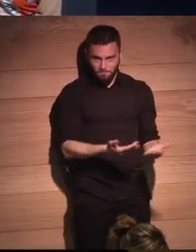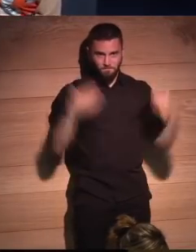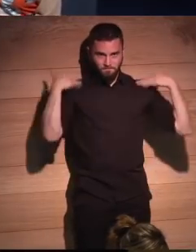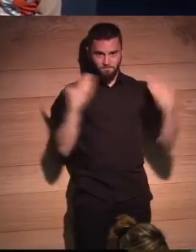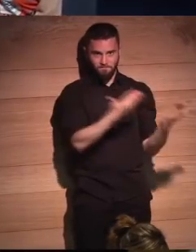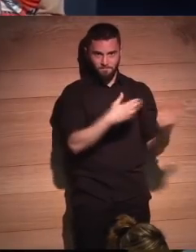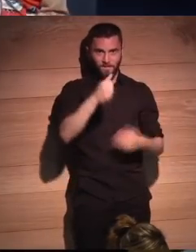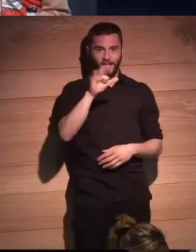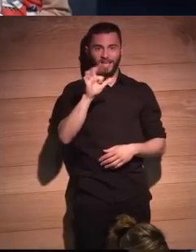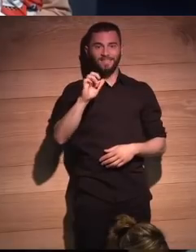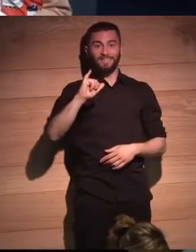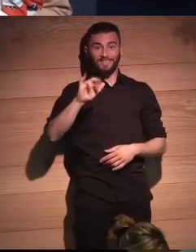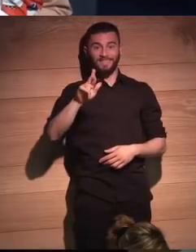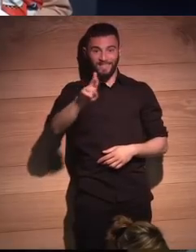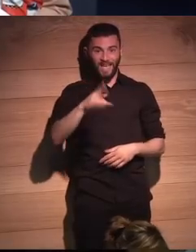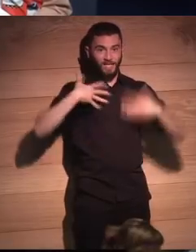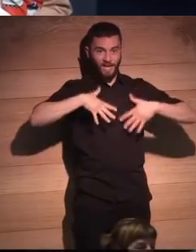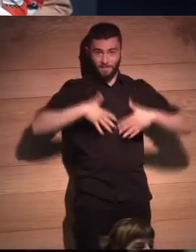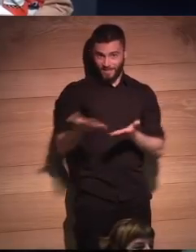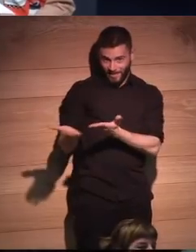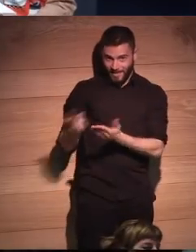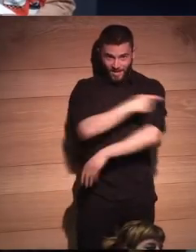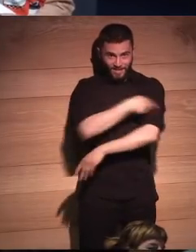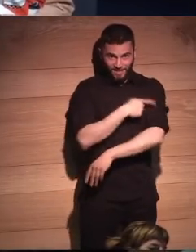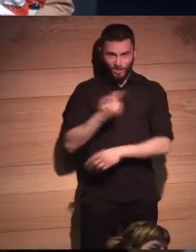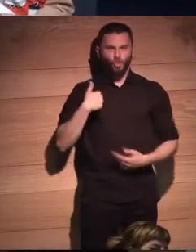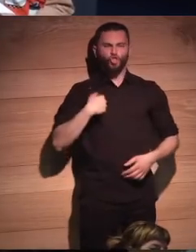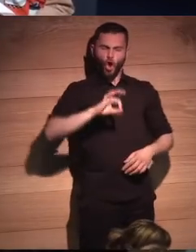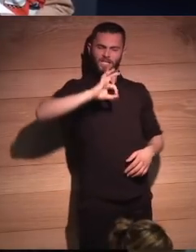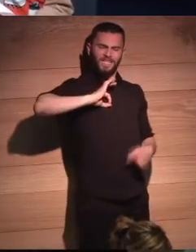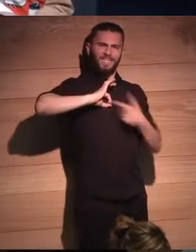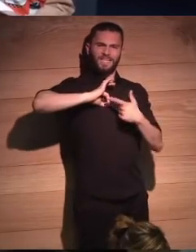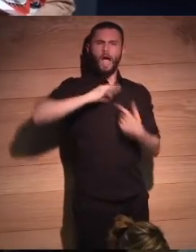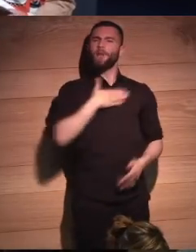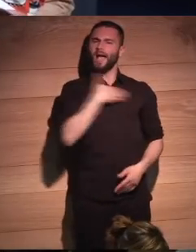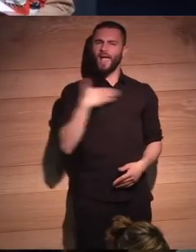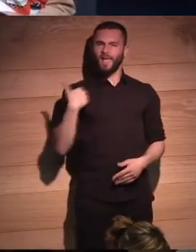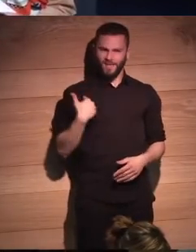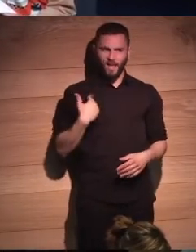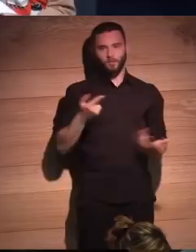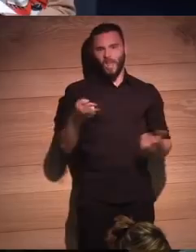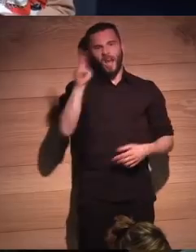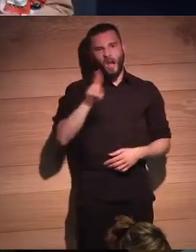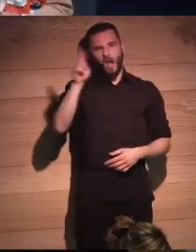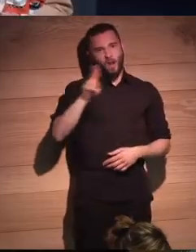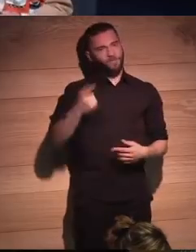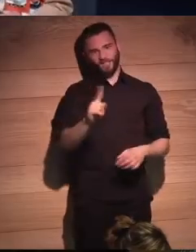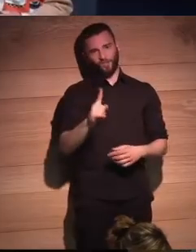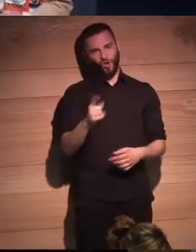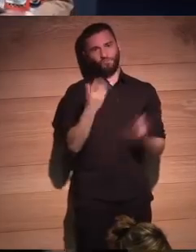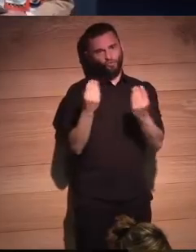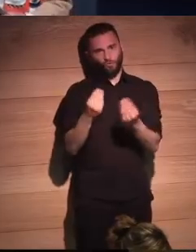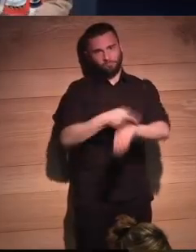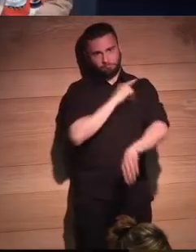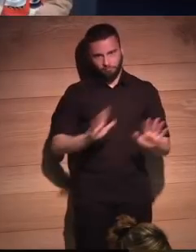bueno, Asier ha venido con la camiseta. Quiero mi chapa, que no me la han dado todavía. Pero claro, pero es que tú ya vas a redundar. Es que vas a redundar con camiseta y chapa.